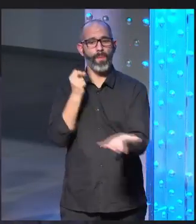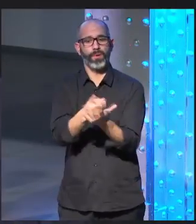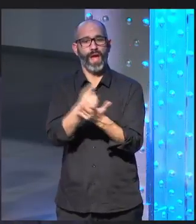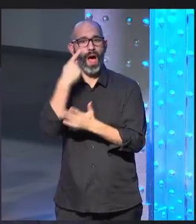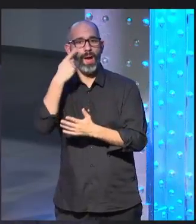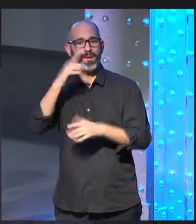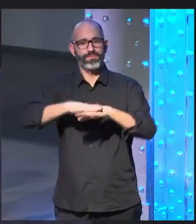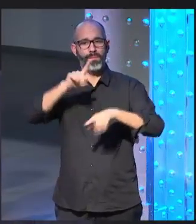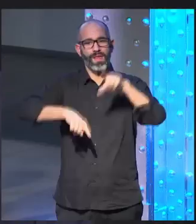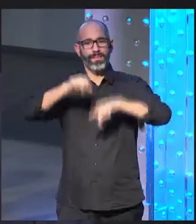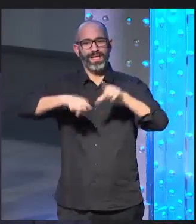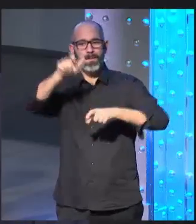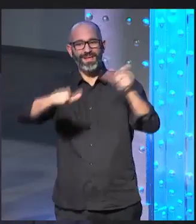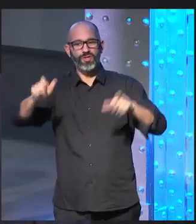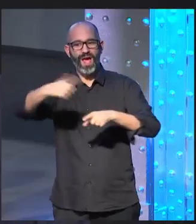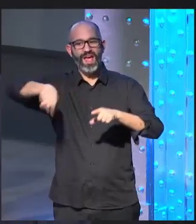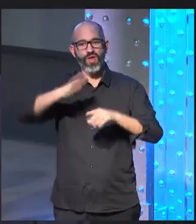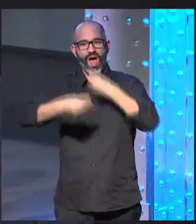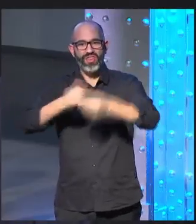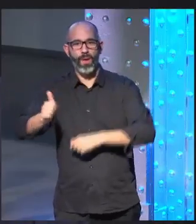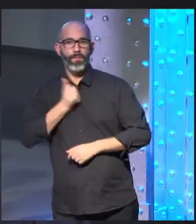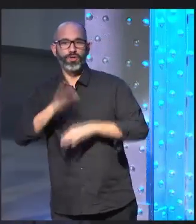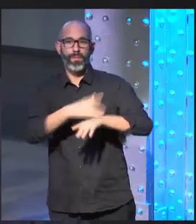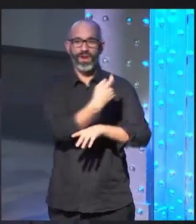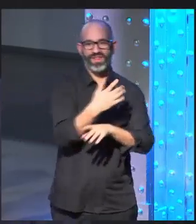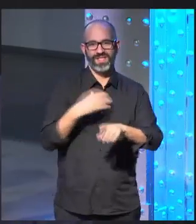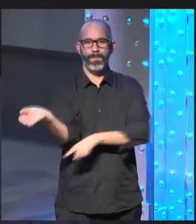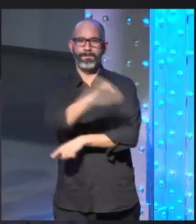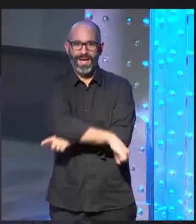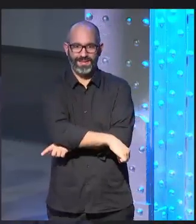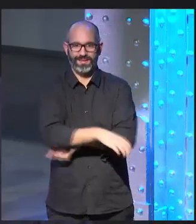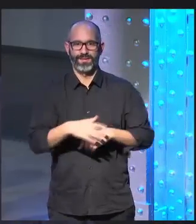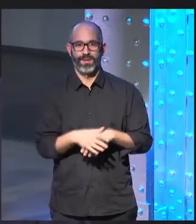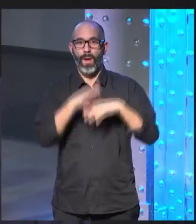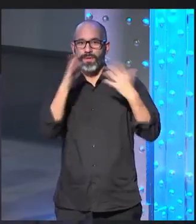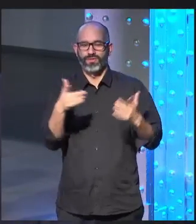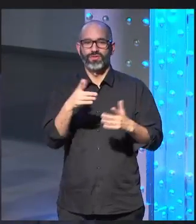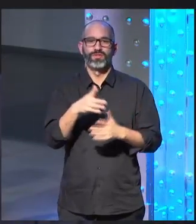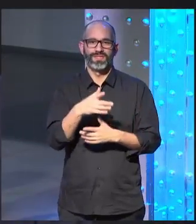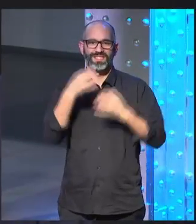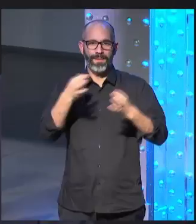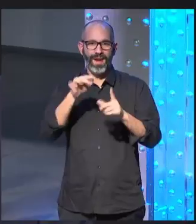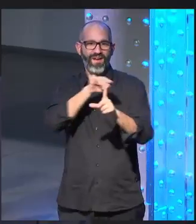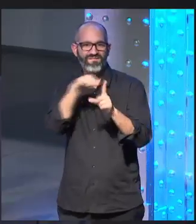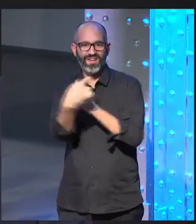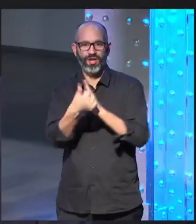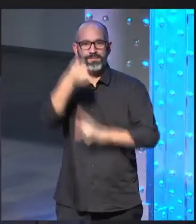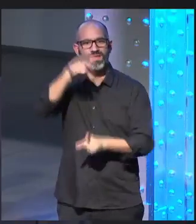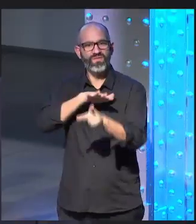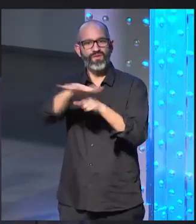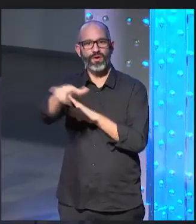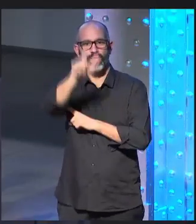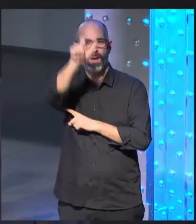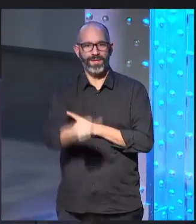había más gente que lo hacía por oportunidad que por necesidad. Nunca se sabe muy bien cuáles son los factores que más influyen a